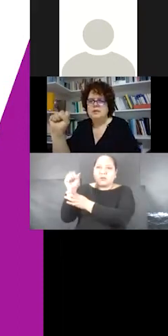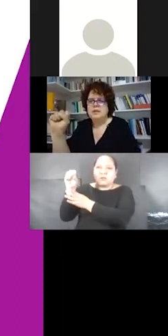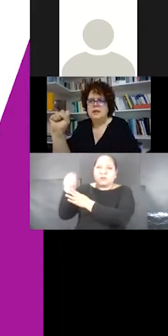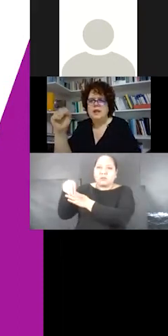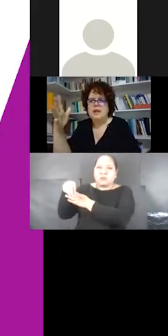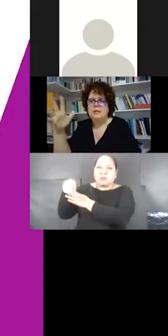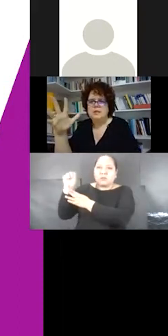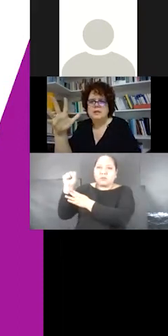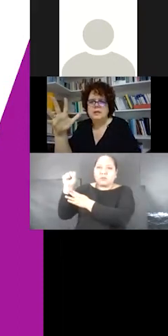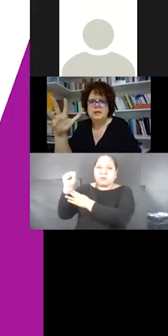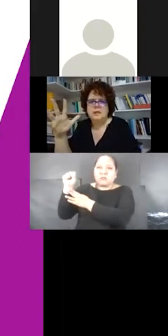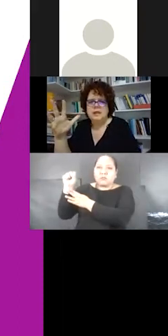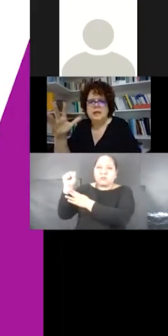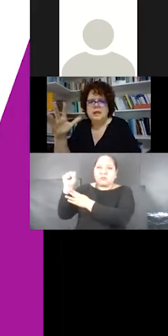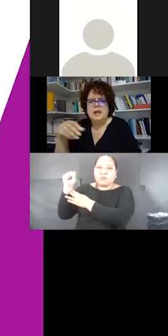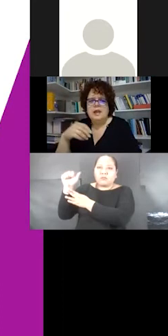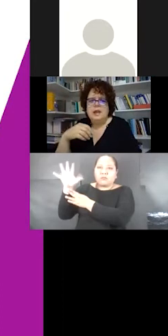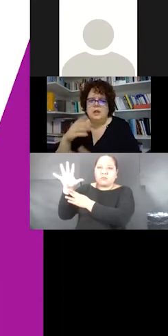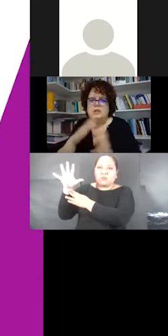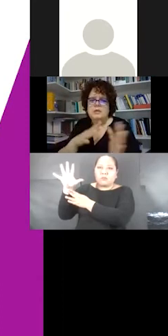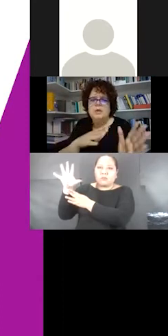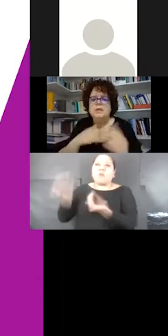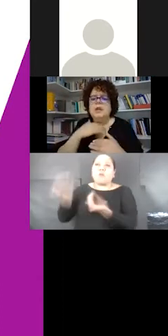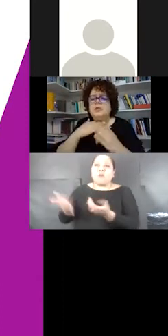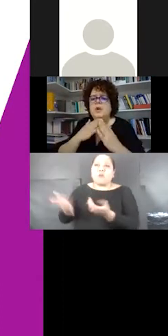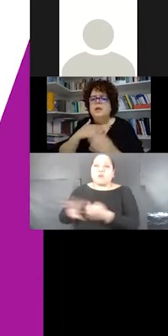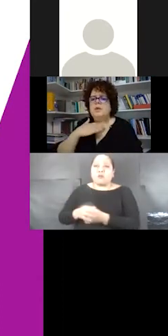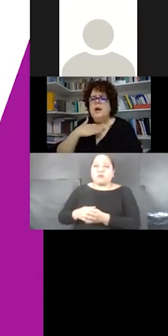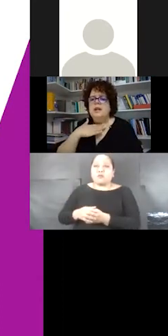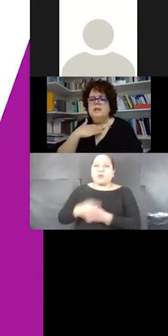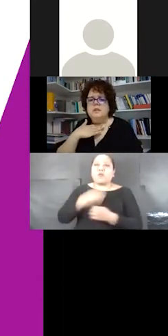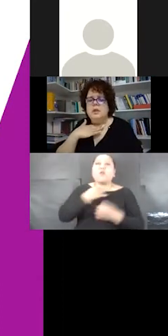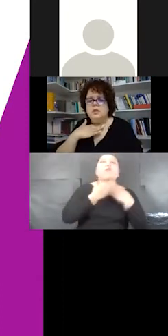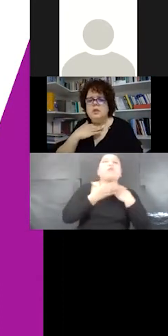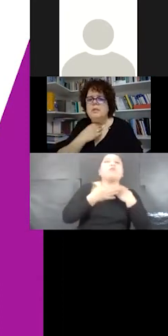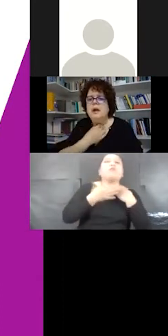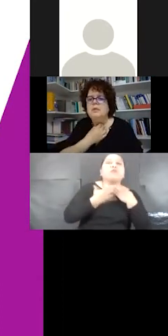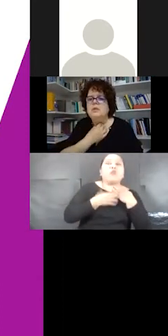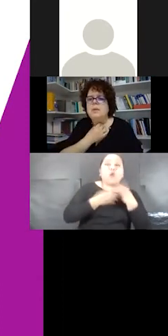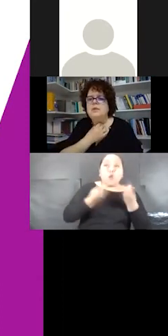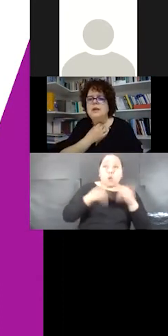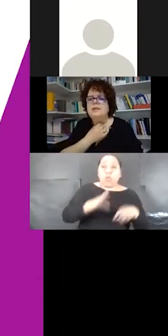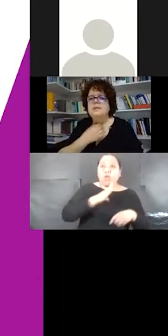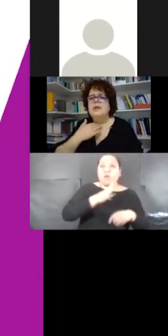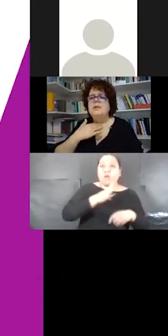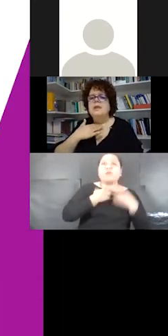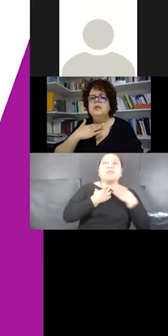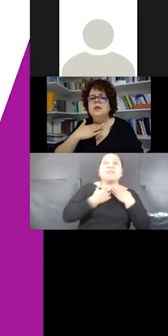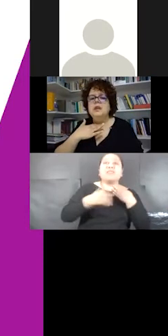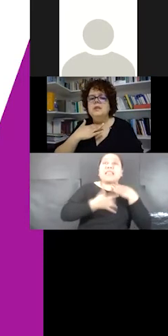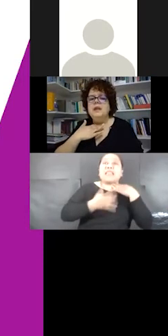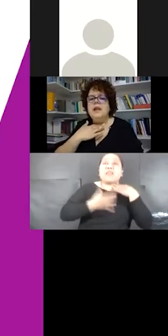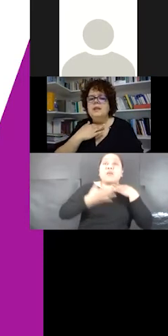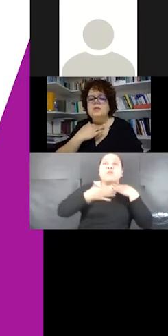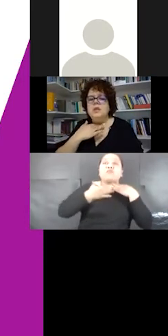mano está cerrada, la mano está abierta. El otro es el movimiento de las cuerdas vocales. Cuando nosotros hablamos y tocamos acá, sentimos las